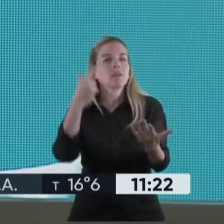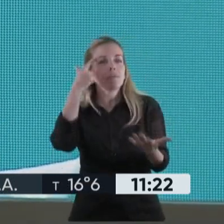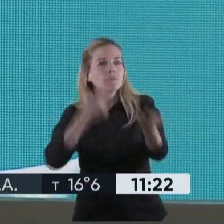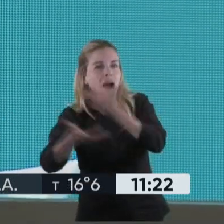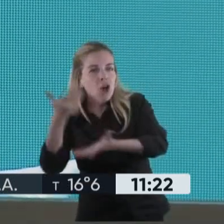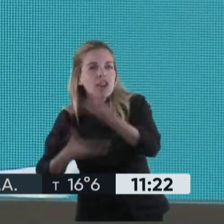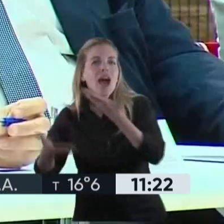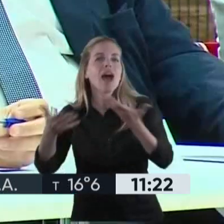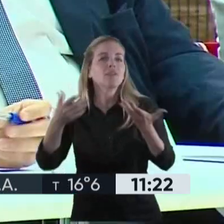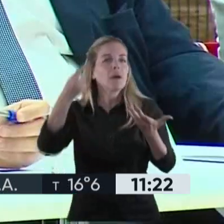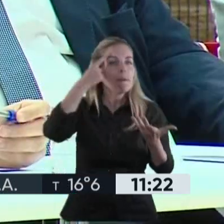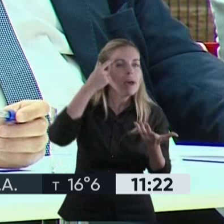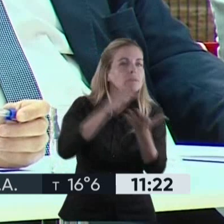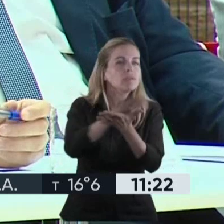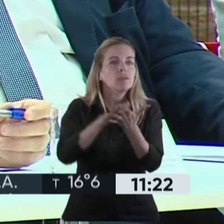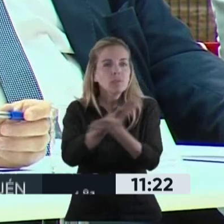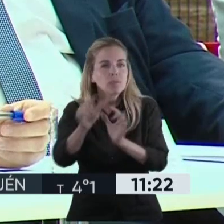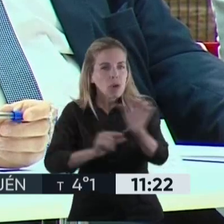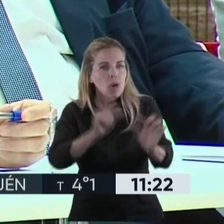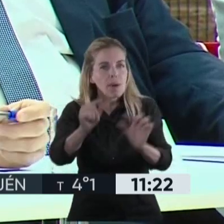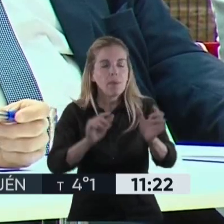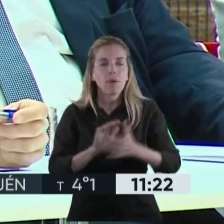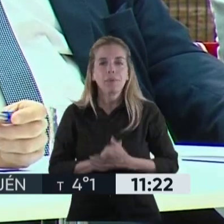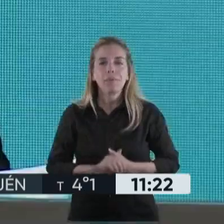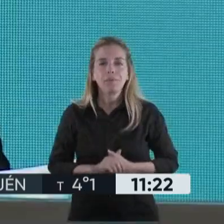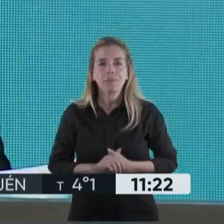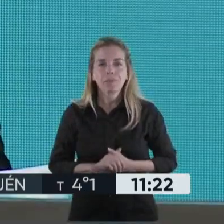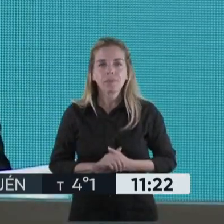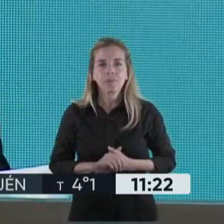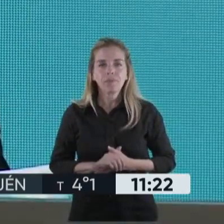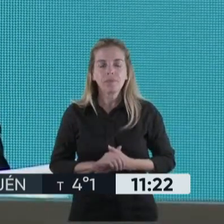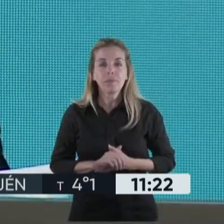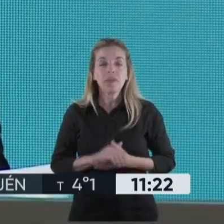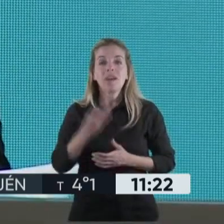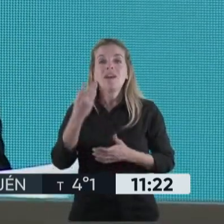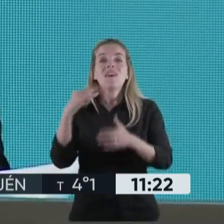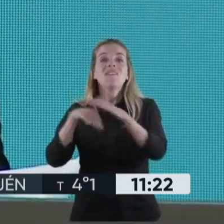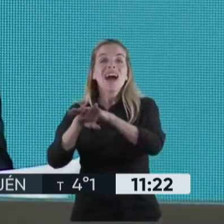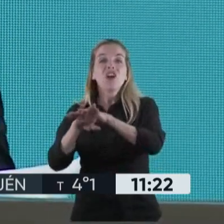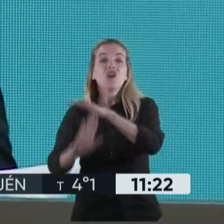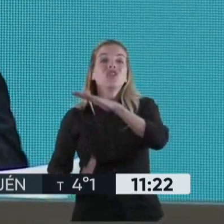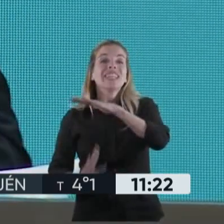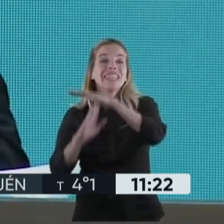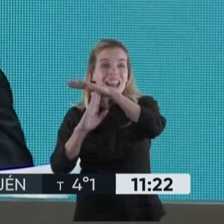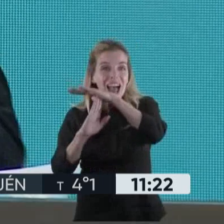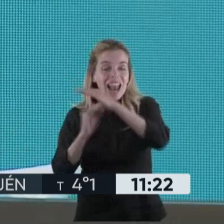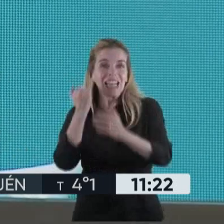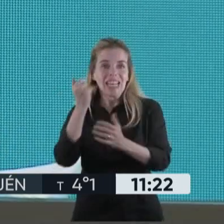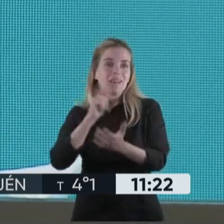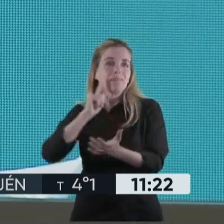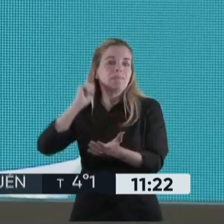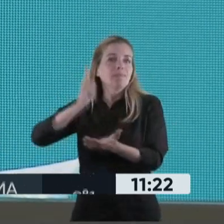capacidad técnica. Es así que el Banco Central no solo ha tomado